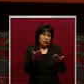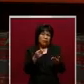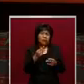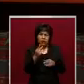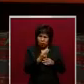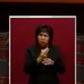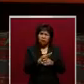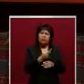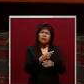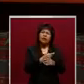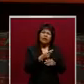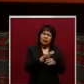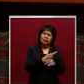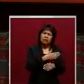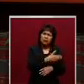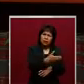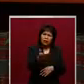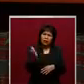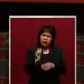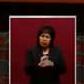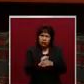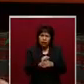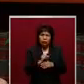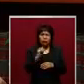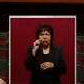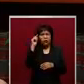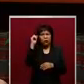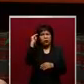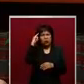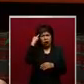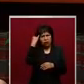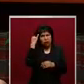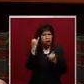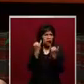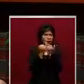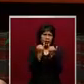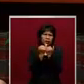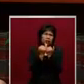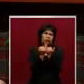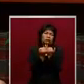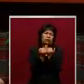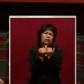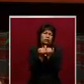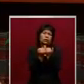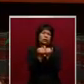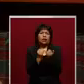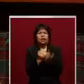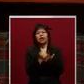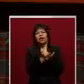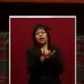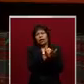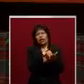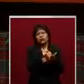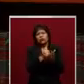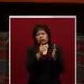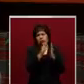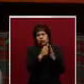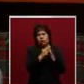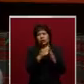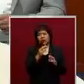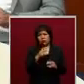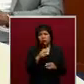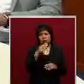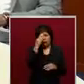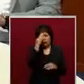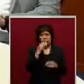sucede mucho en el ambiente campesino e indígena, y por lo tanto tenemos que tener en cuenta este tipo de